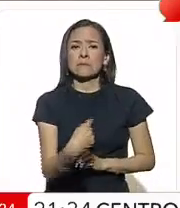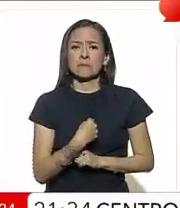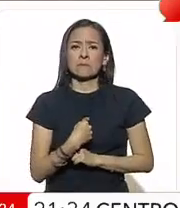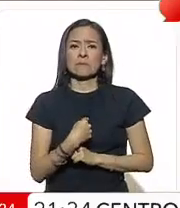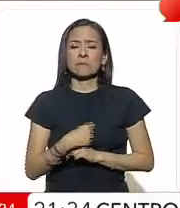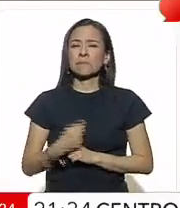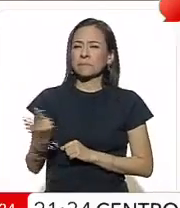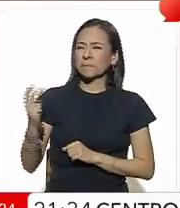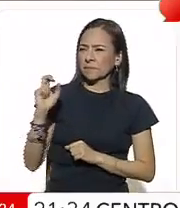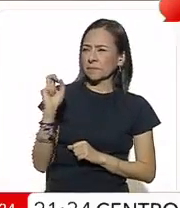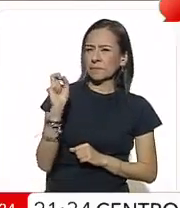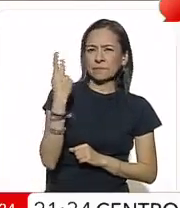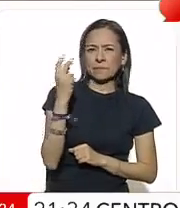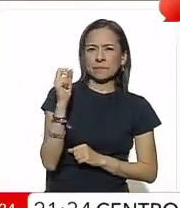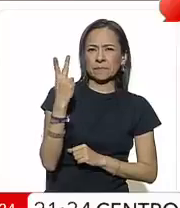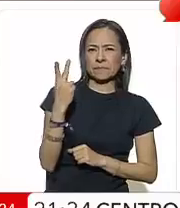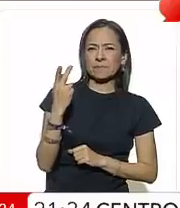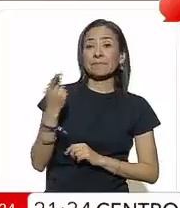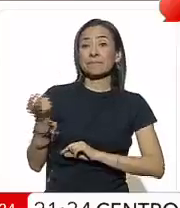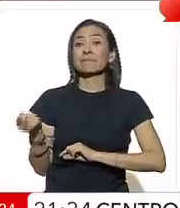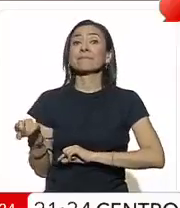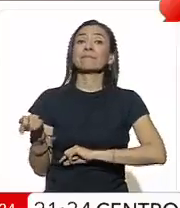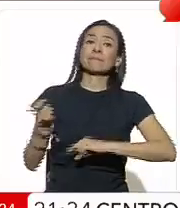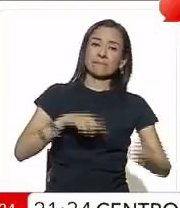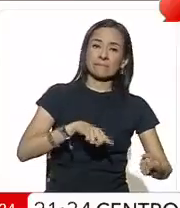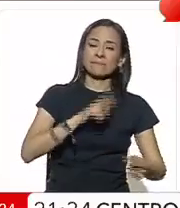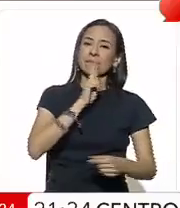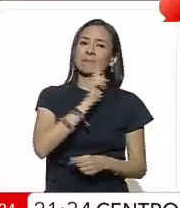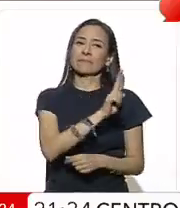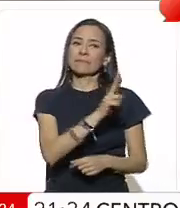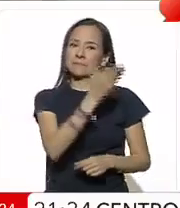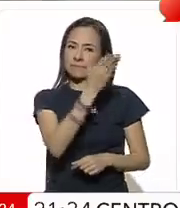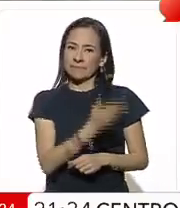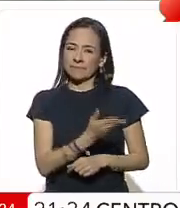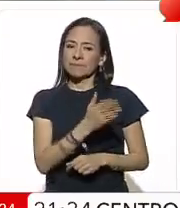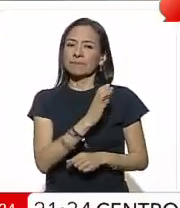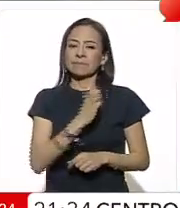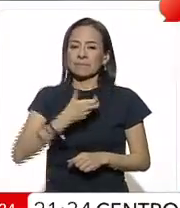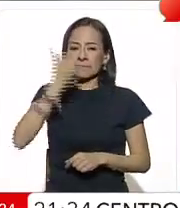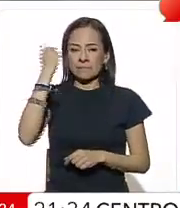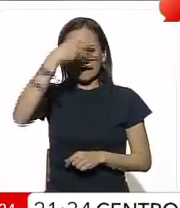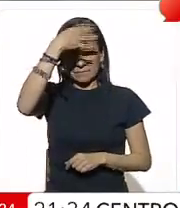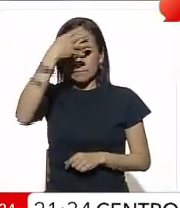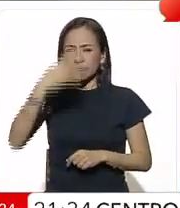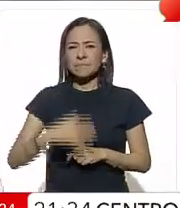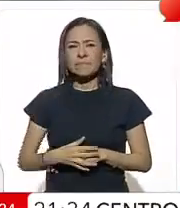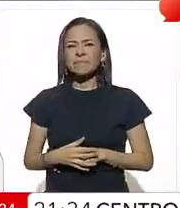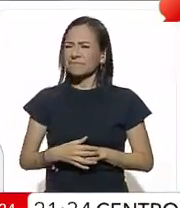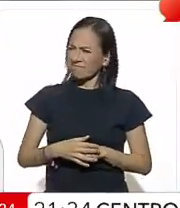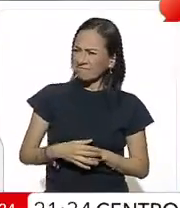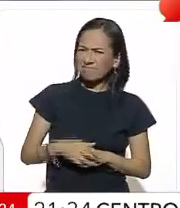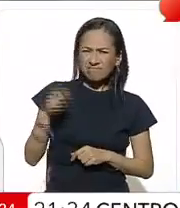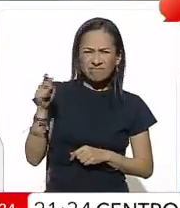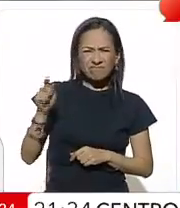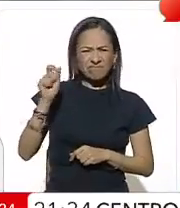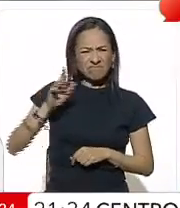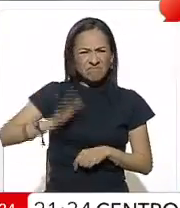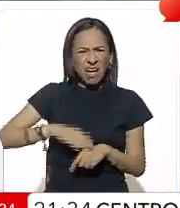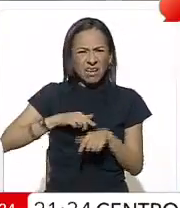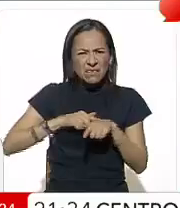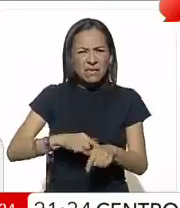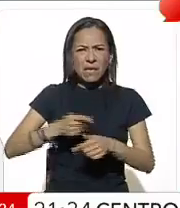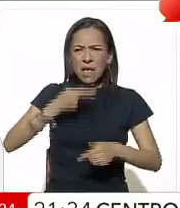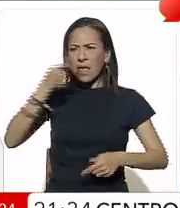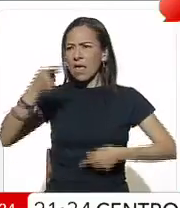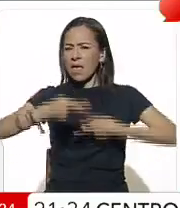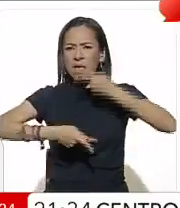Y Kamala Harris le reviró al candidato Donald Trump. Ha aumentado su retórica violenta.